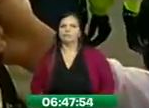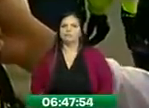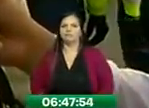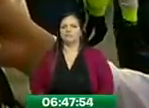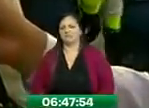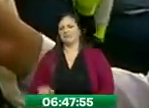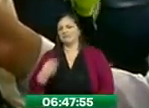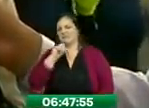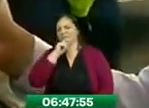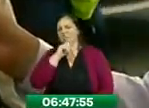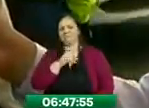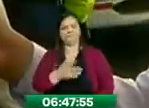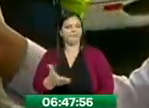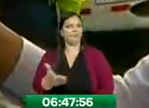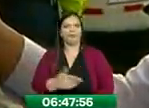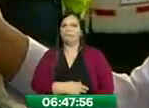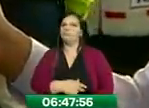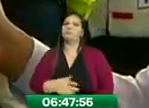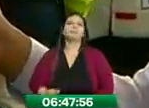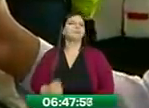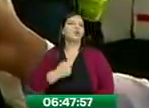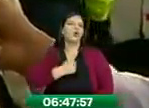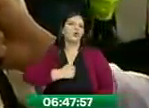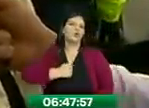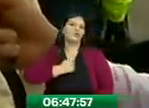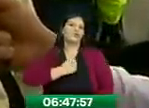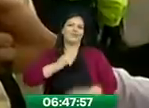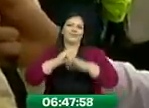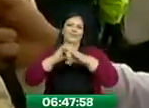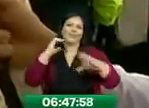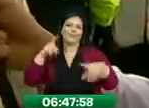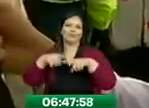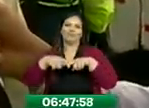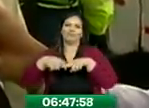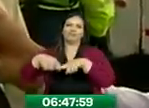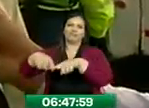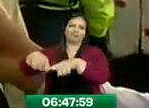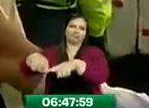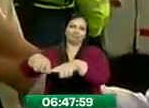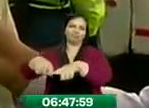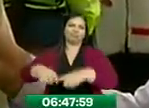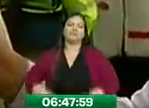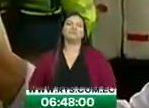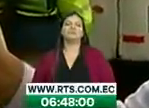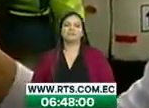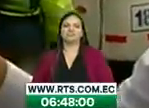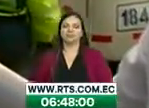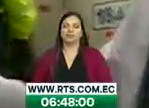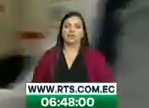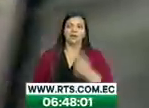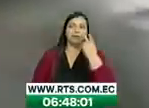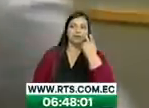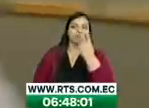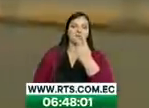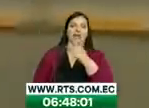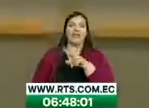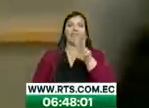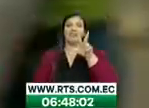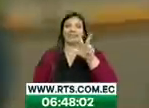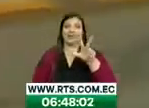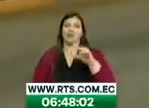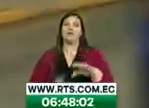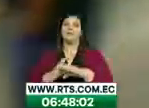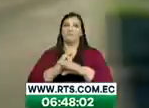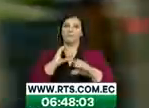con este protocolo, el vehículo es retirado de circulación. Tenemos 3 buses allá que usted ve que ya están, que no han cumplido con